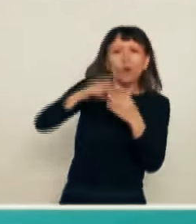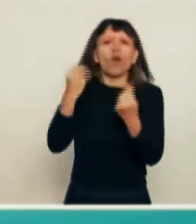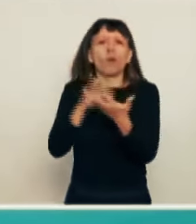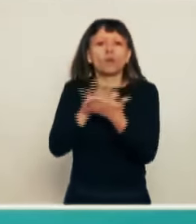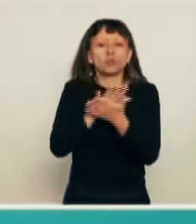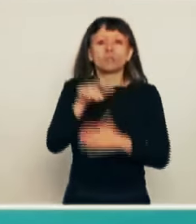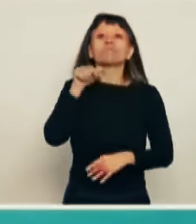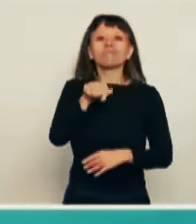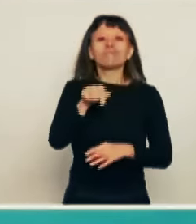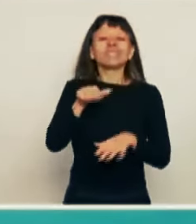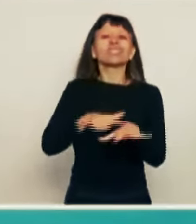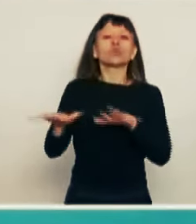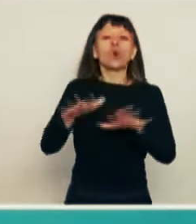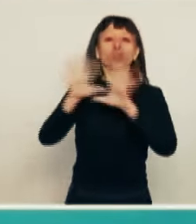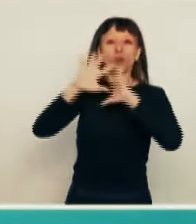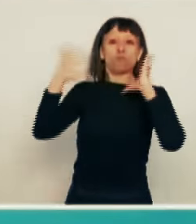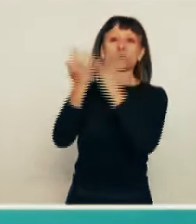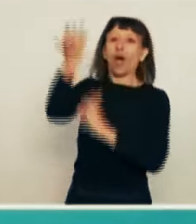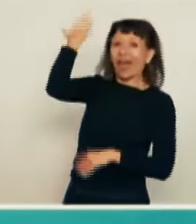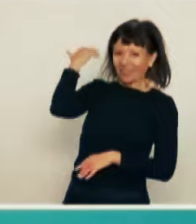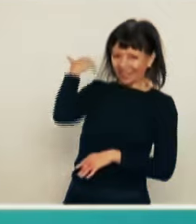fue el escenario internacional.